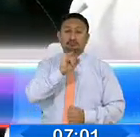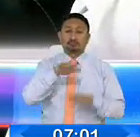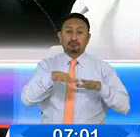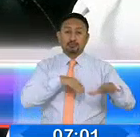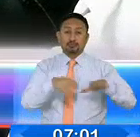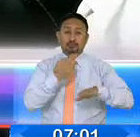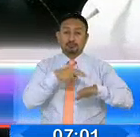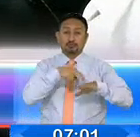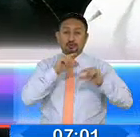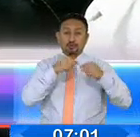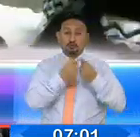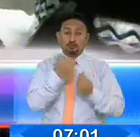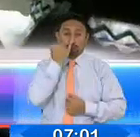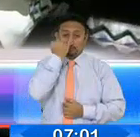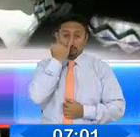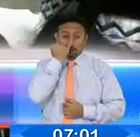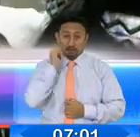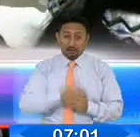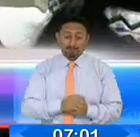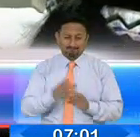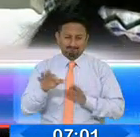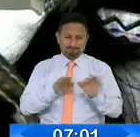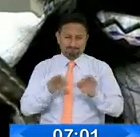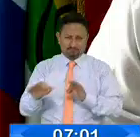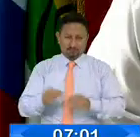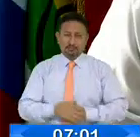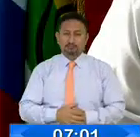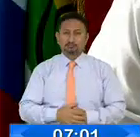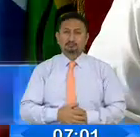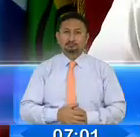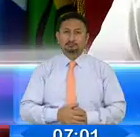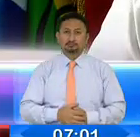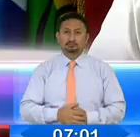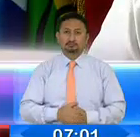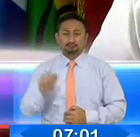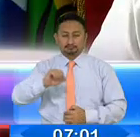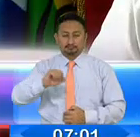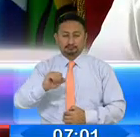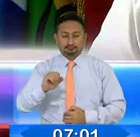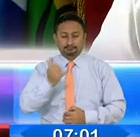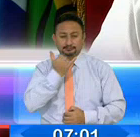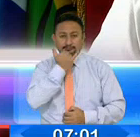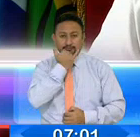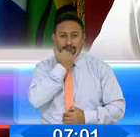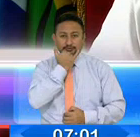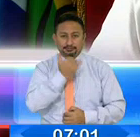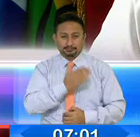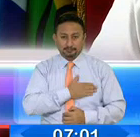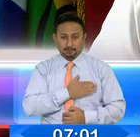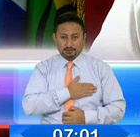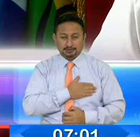del Movimiento Indígena, explica las causas. Fue un descuido y apuro, porque